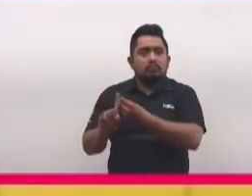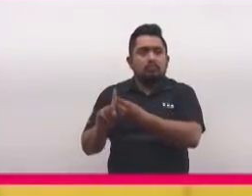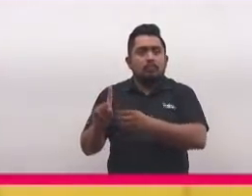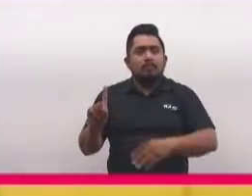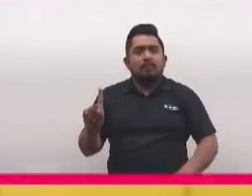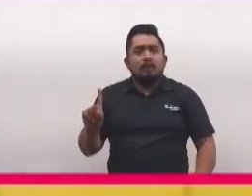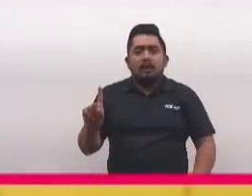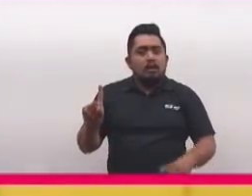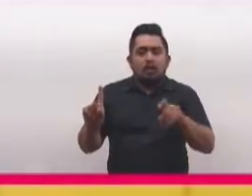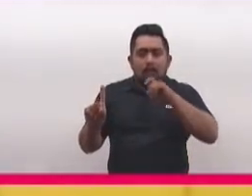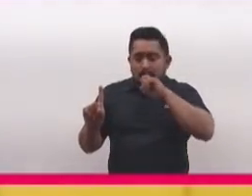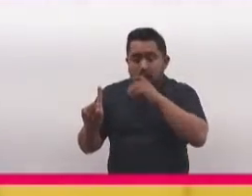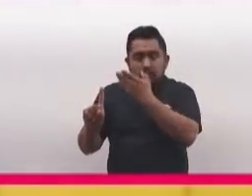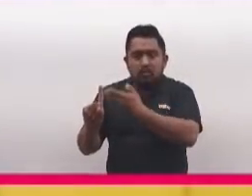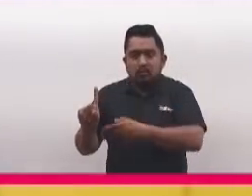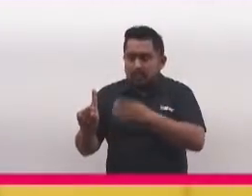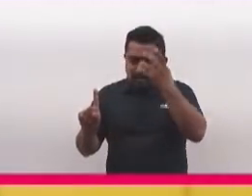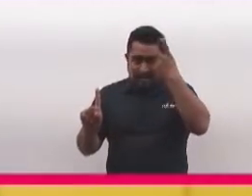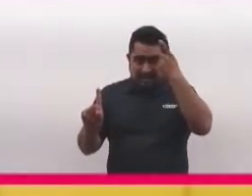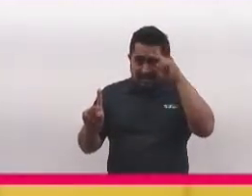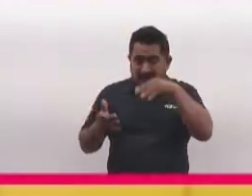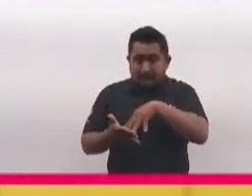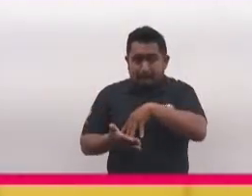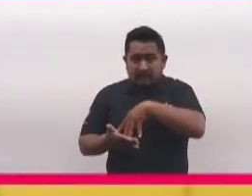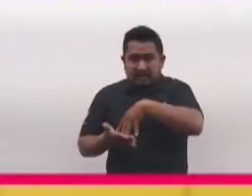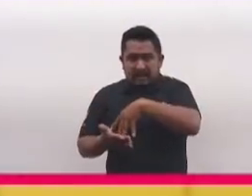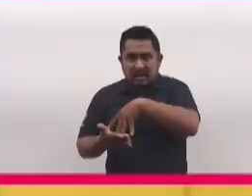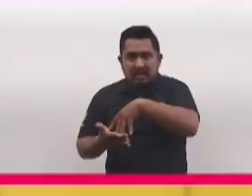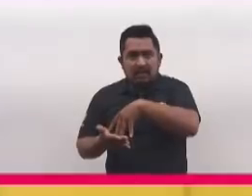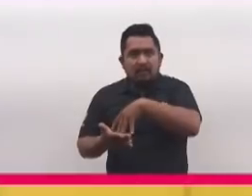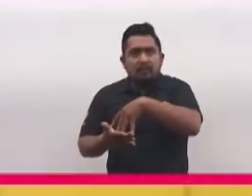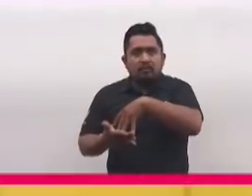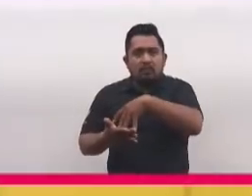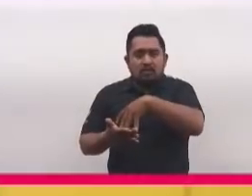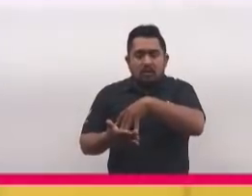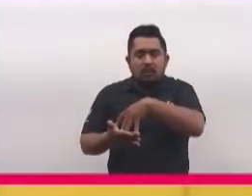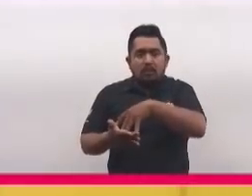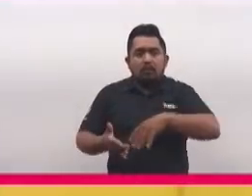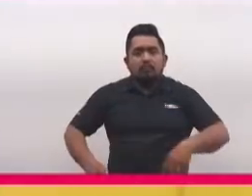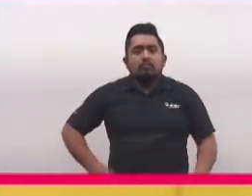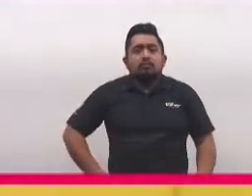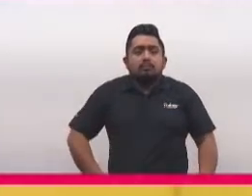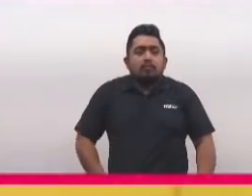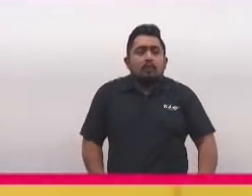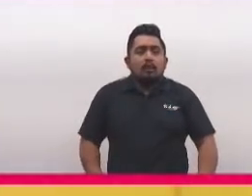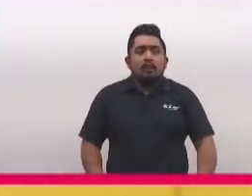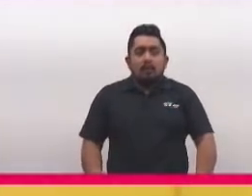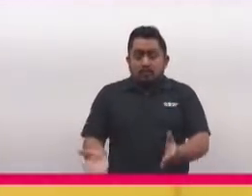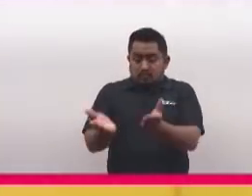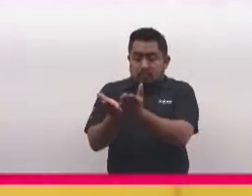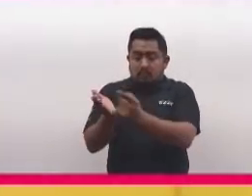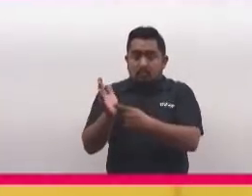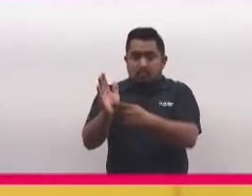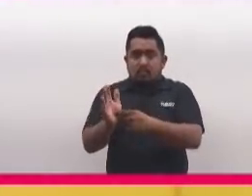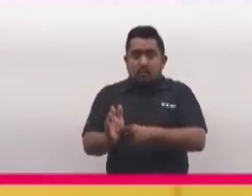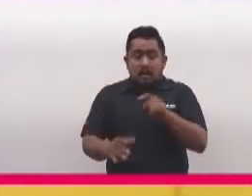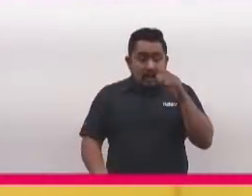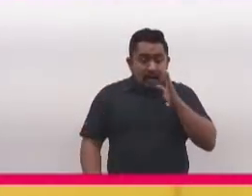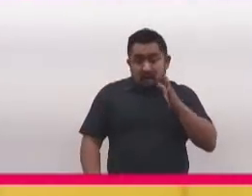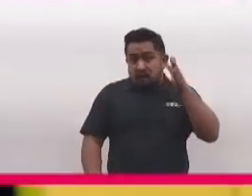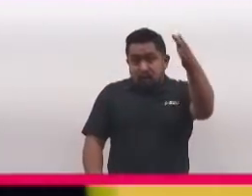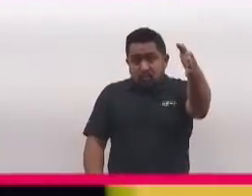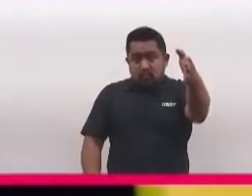no es pobre de pobreza es débil es débil pero vea lo que dice la palabra en el día alma lo que